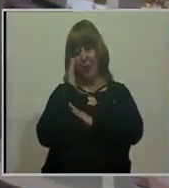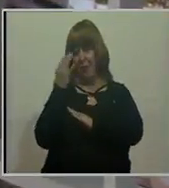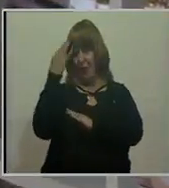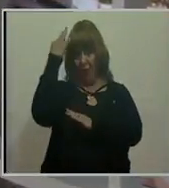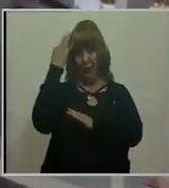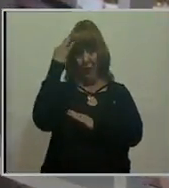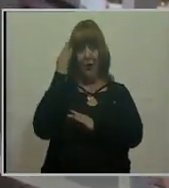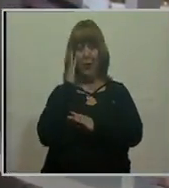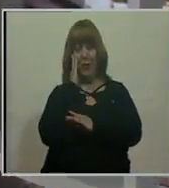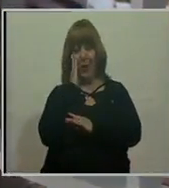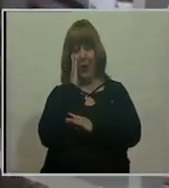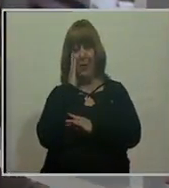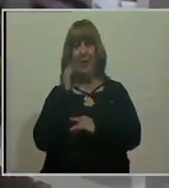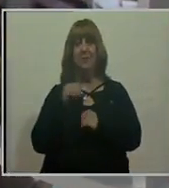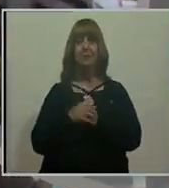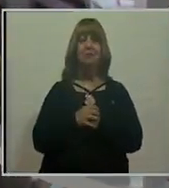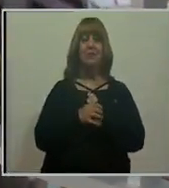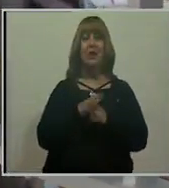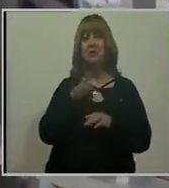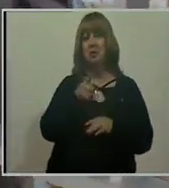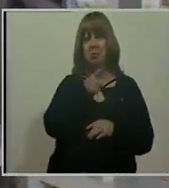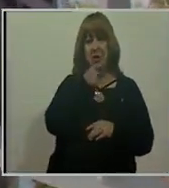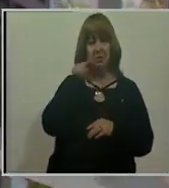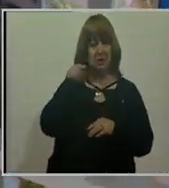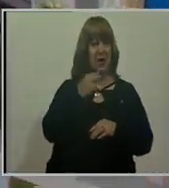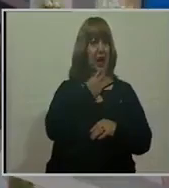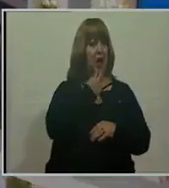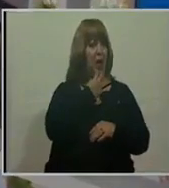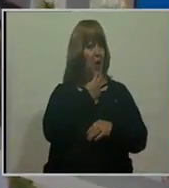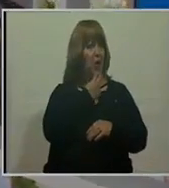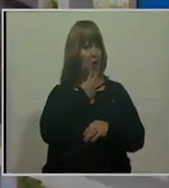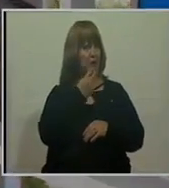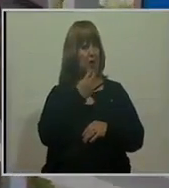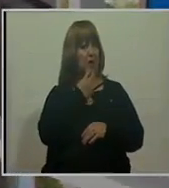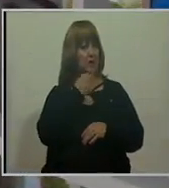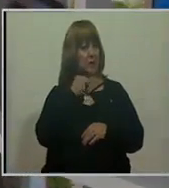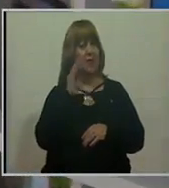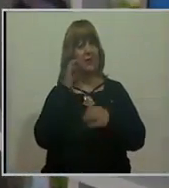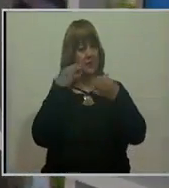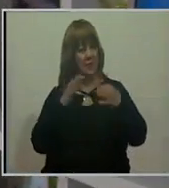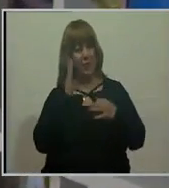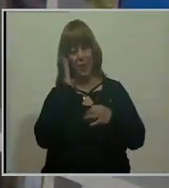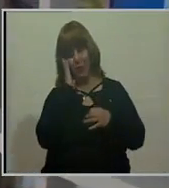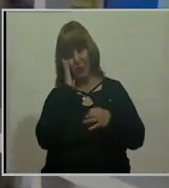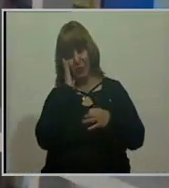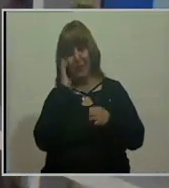Maduro. 11:30 más o menos ya está reposando. Nunca, nunca. Madurar nunca.